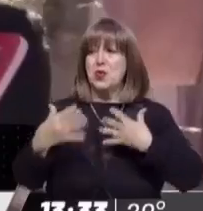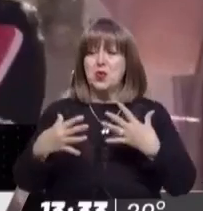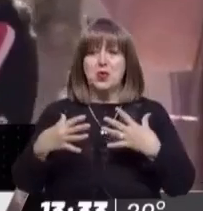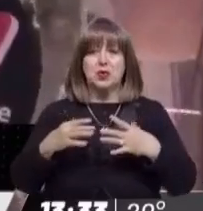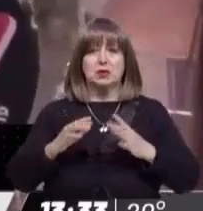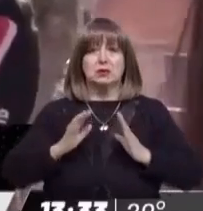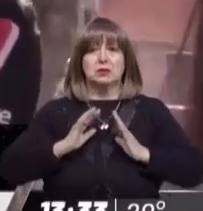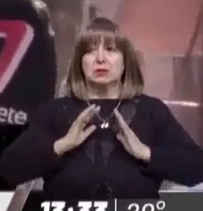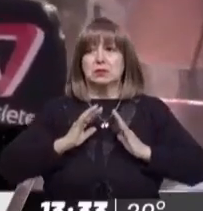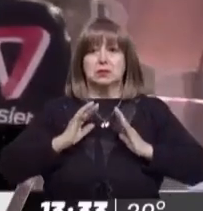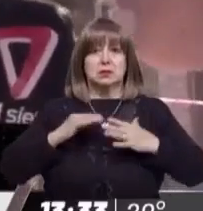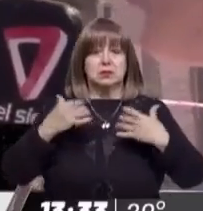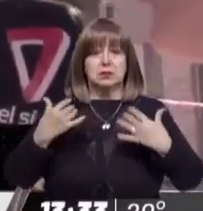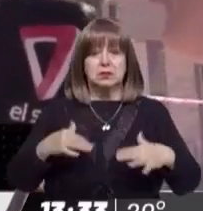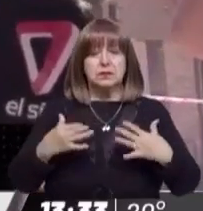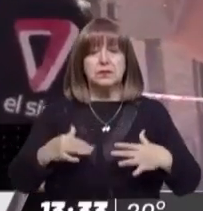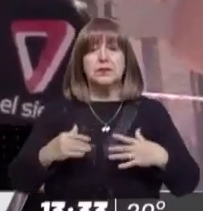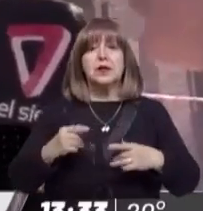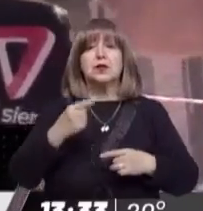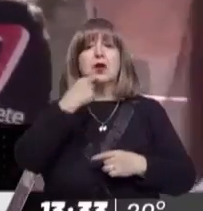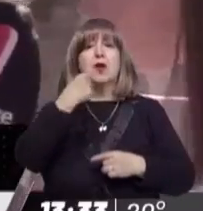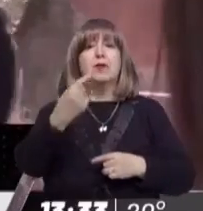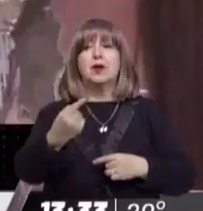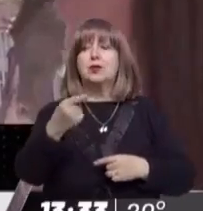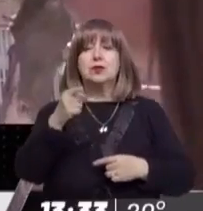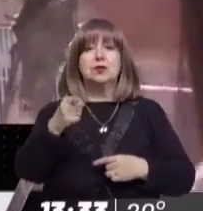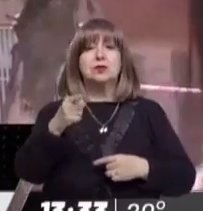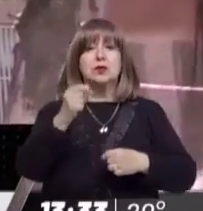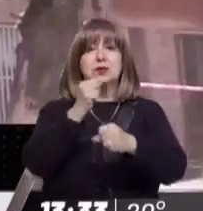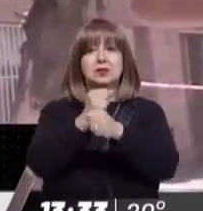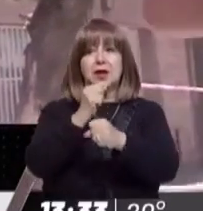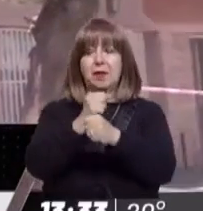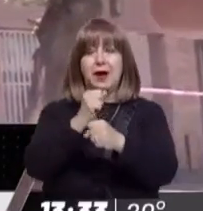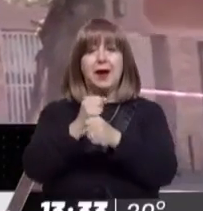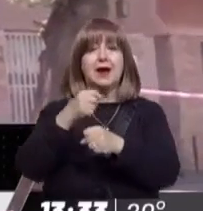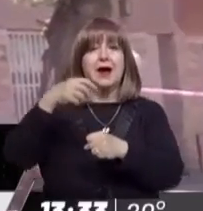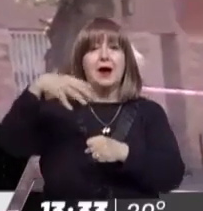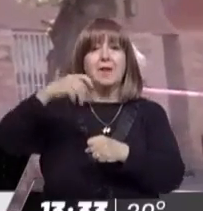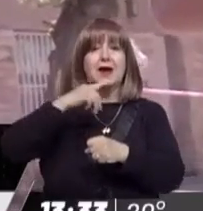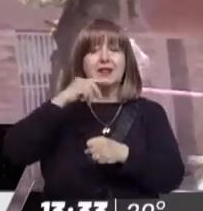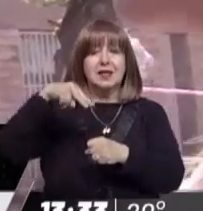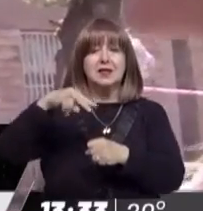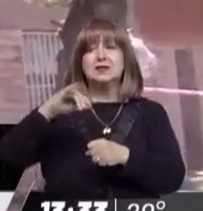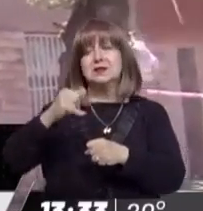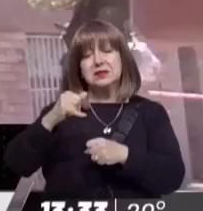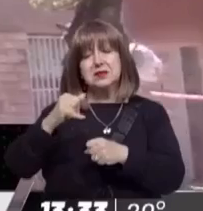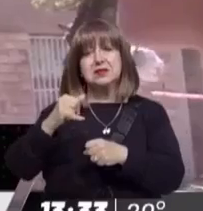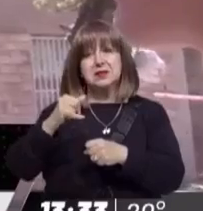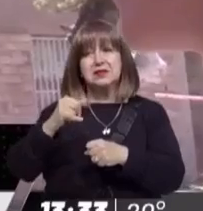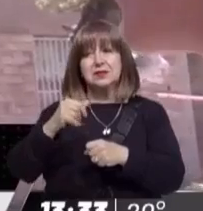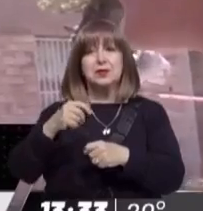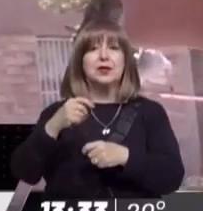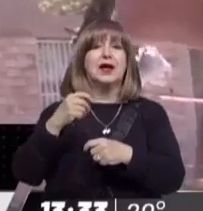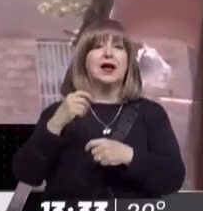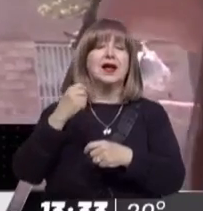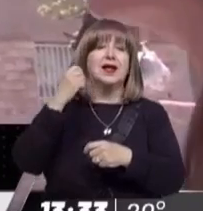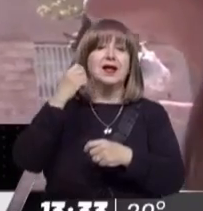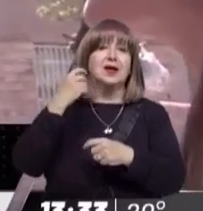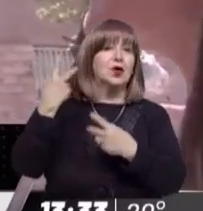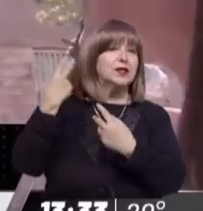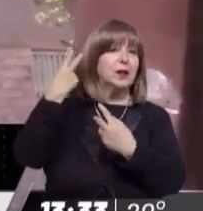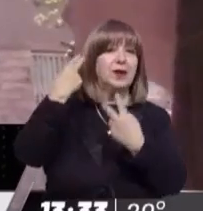Martín este trabajaba con o trabaja con su barbería sí barbería Sí nosotros somos clientes y amigos hace muchos años Y